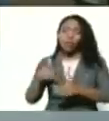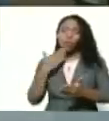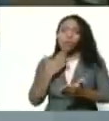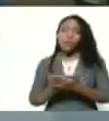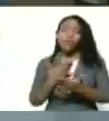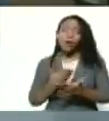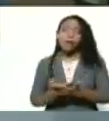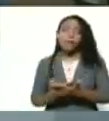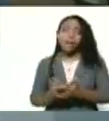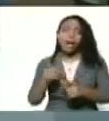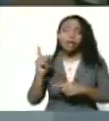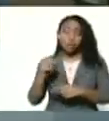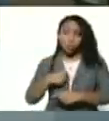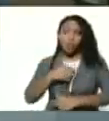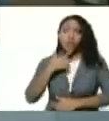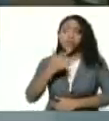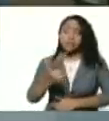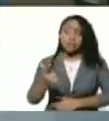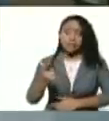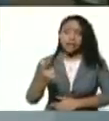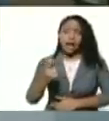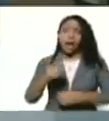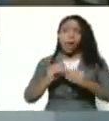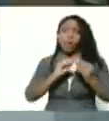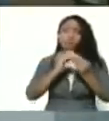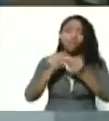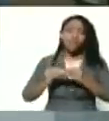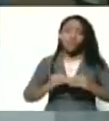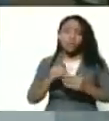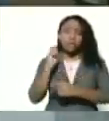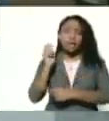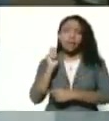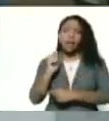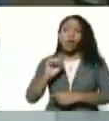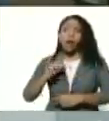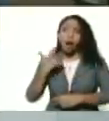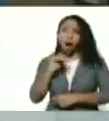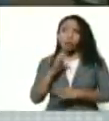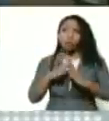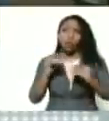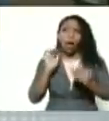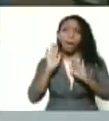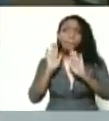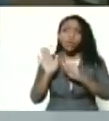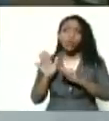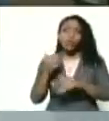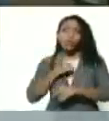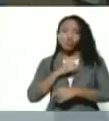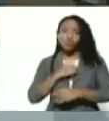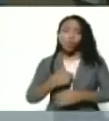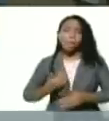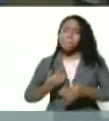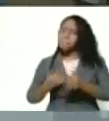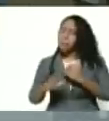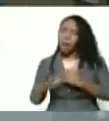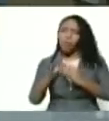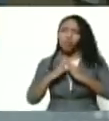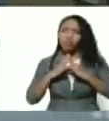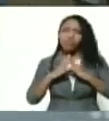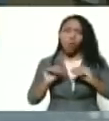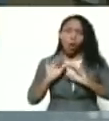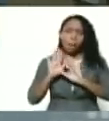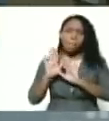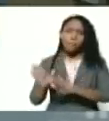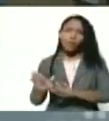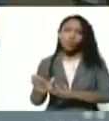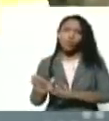propuesta. Y le puedo decir a los productores de Charallave y de los Valles del Tuy, cuenten con todo el apoyo. Vamos con todo. Vamos con todo el